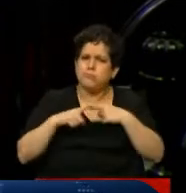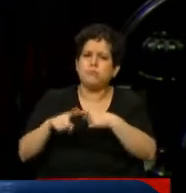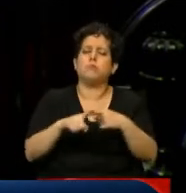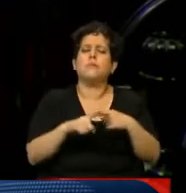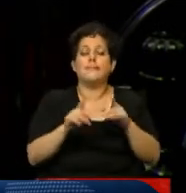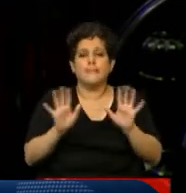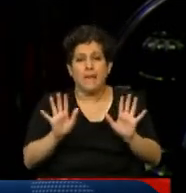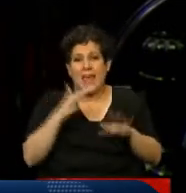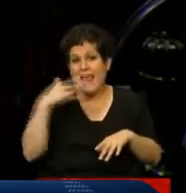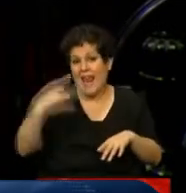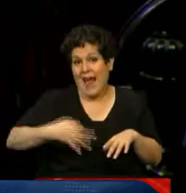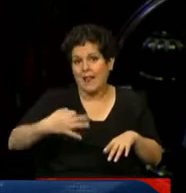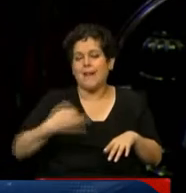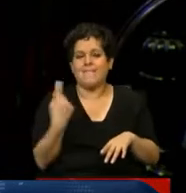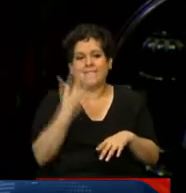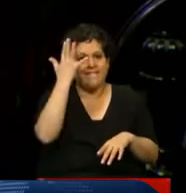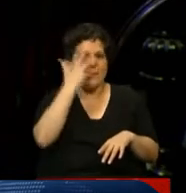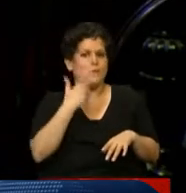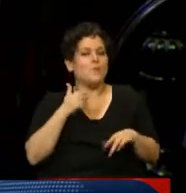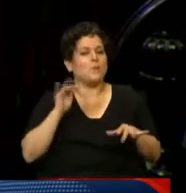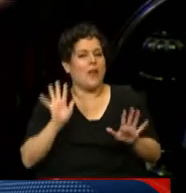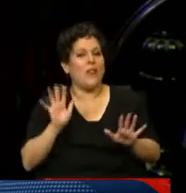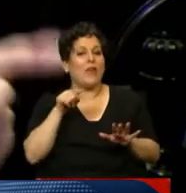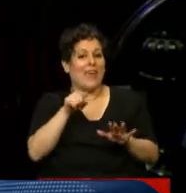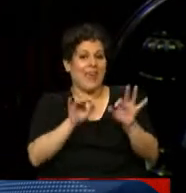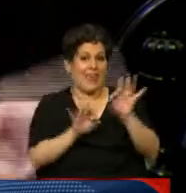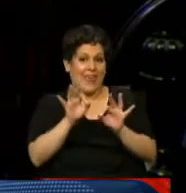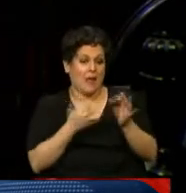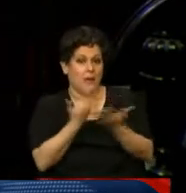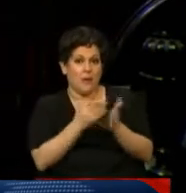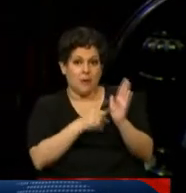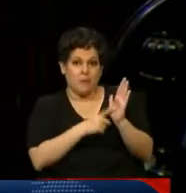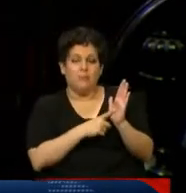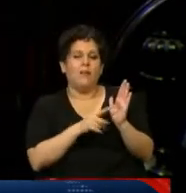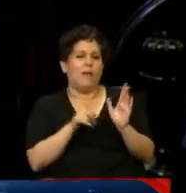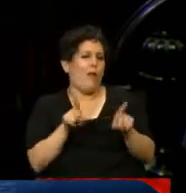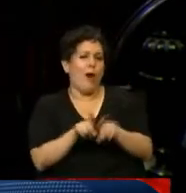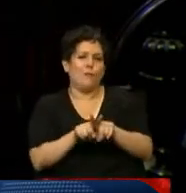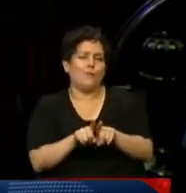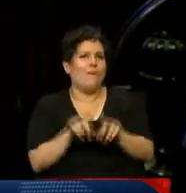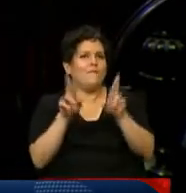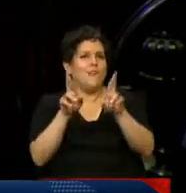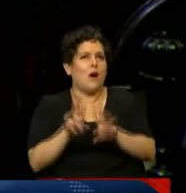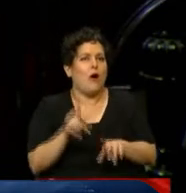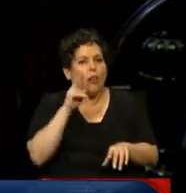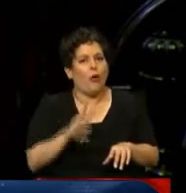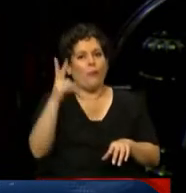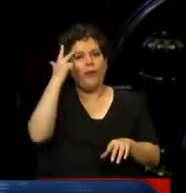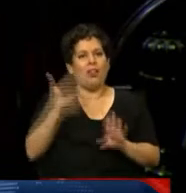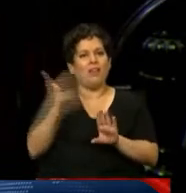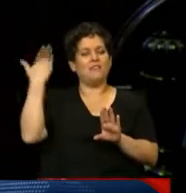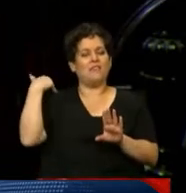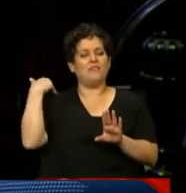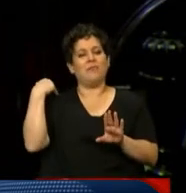que por lo cierto nos hubiera encantado que eso hubiese pasado también en el 2018, pero